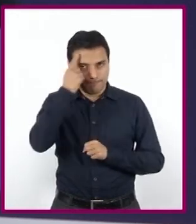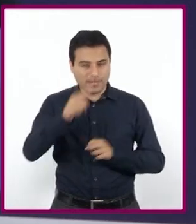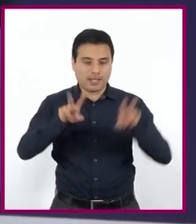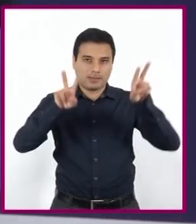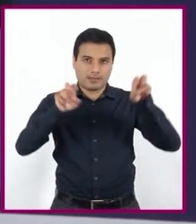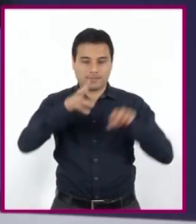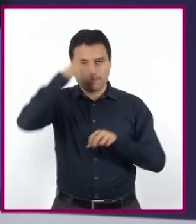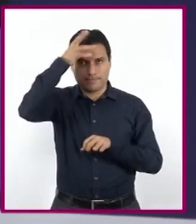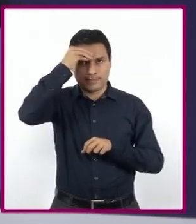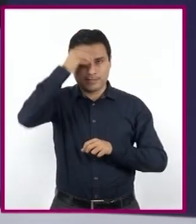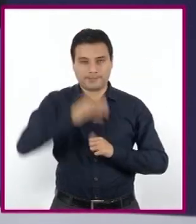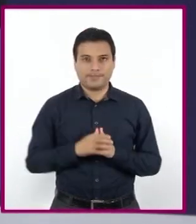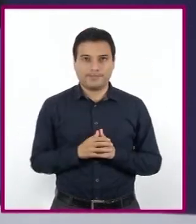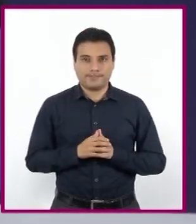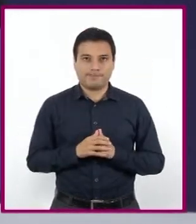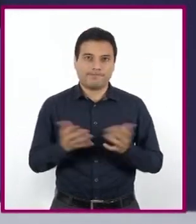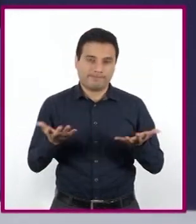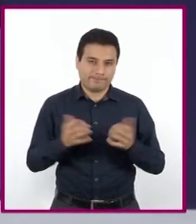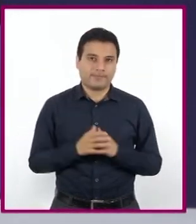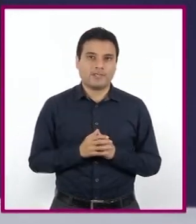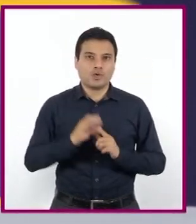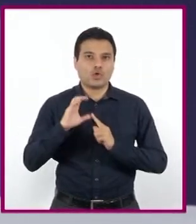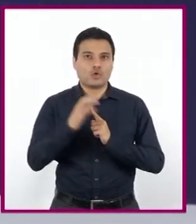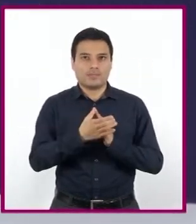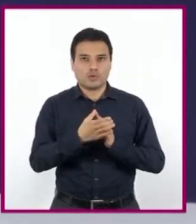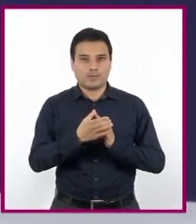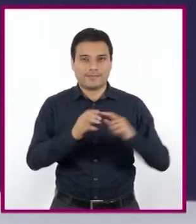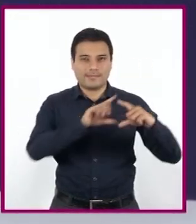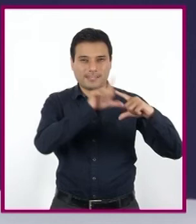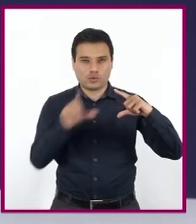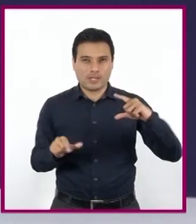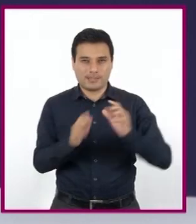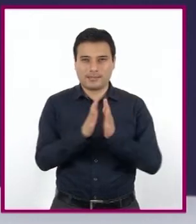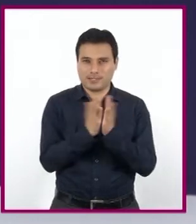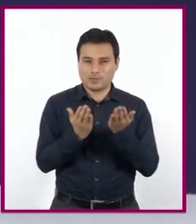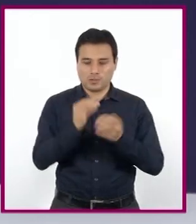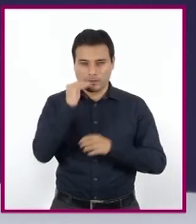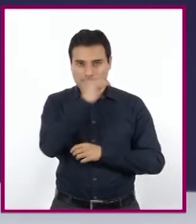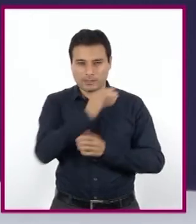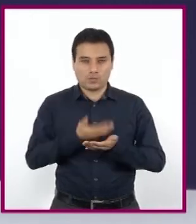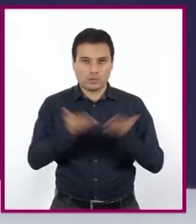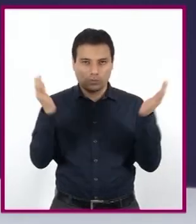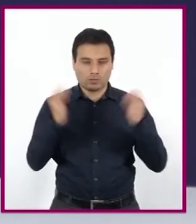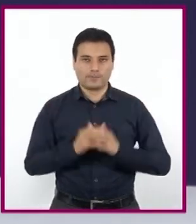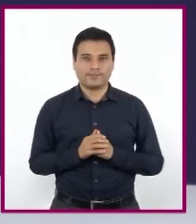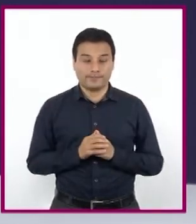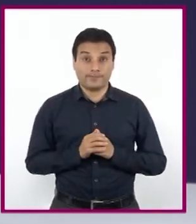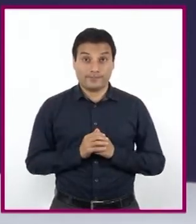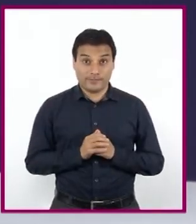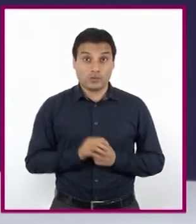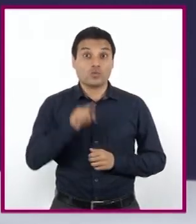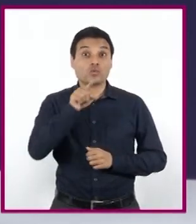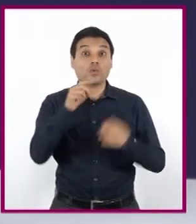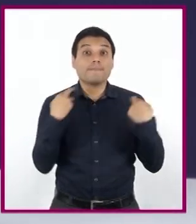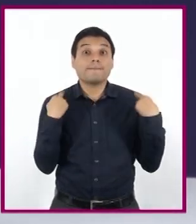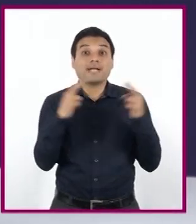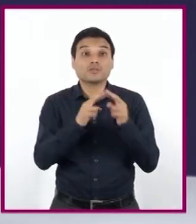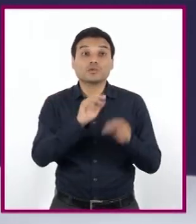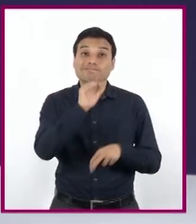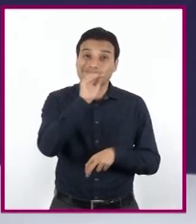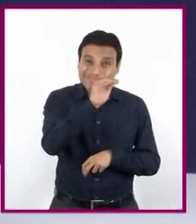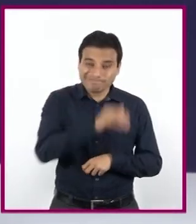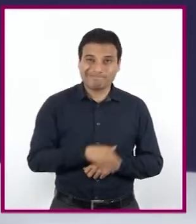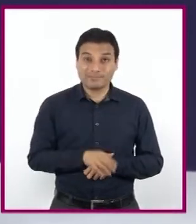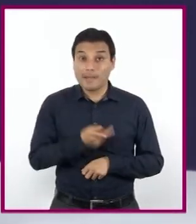este contenido, como la Comisión Nacional de Libros de Texto Gratuitos. No olviden acercarse a su maestra o